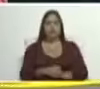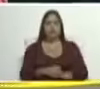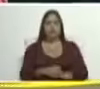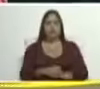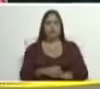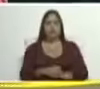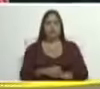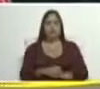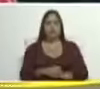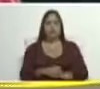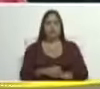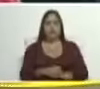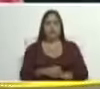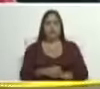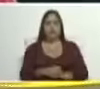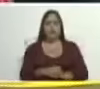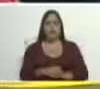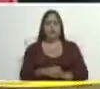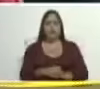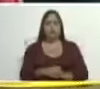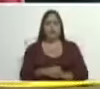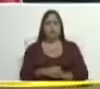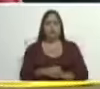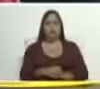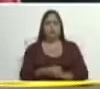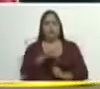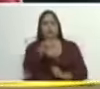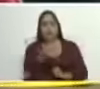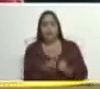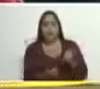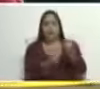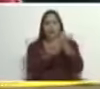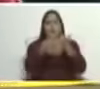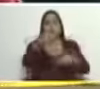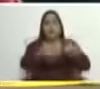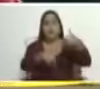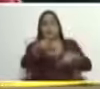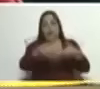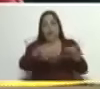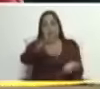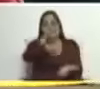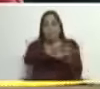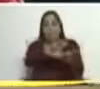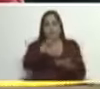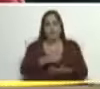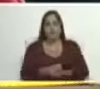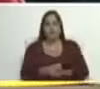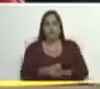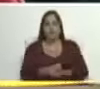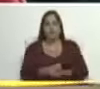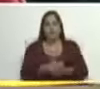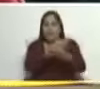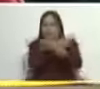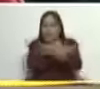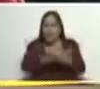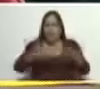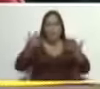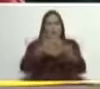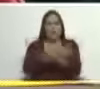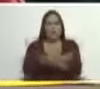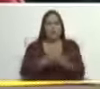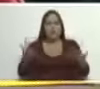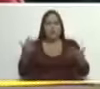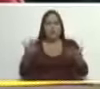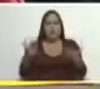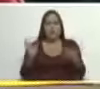Pero además, acompañando este voto de la aprobación de miles y miles de millones